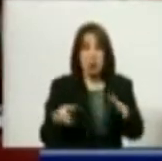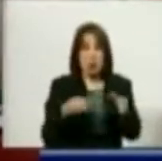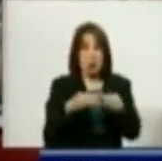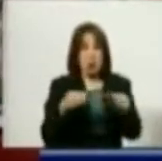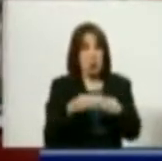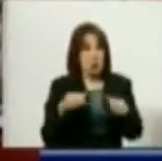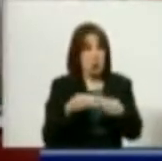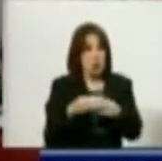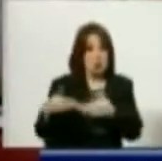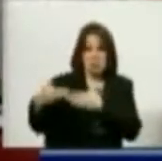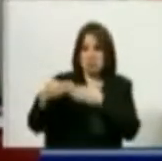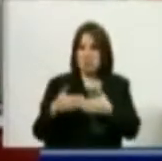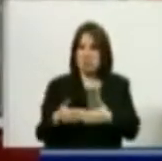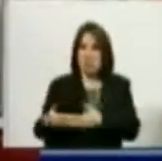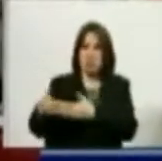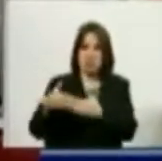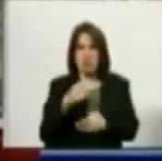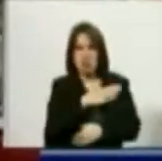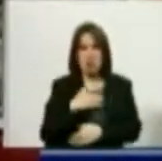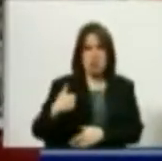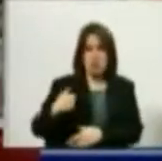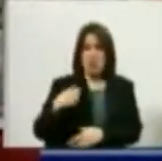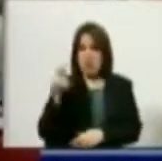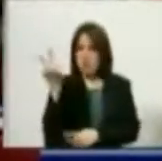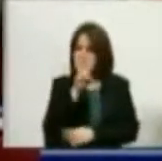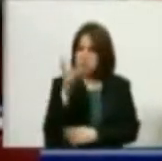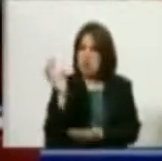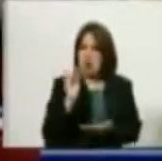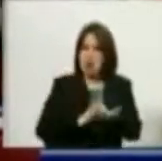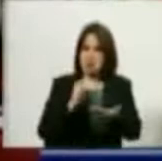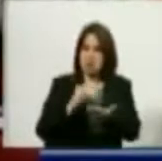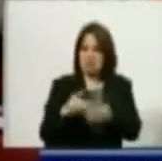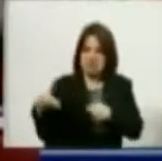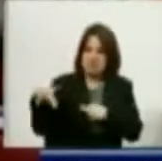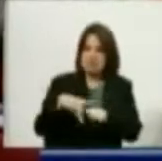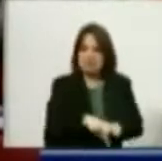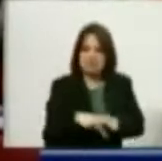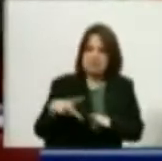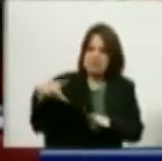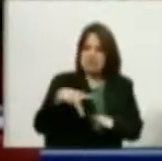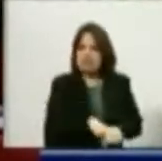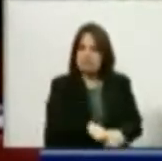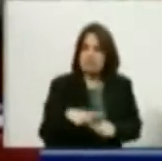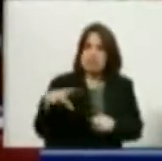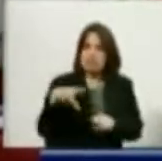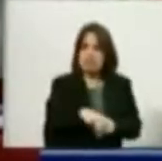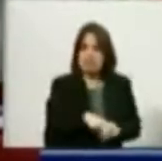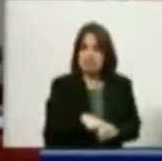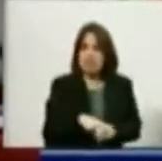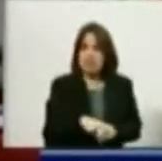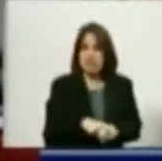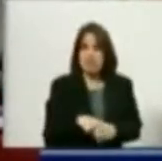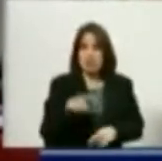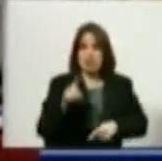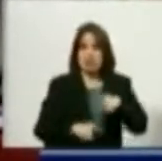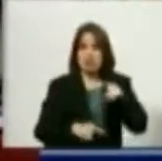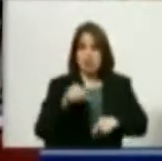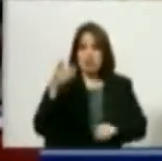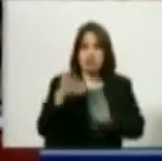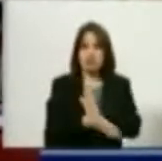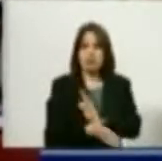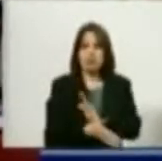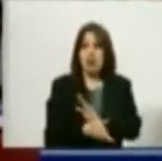que pretende convertir a Venezuela de nuevo en una colonia Ahí estamos enfrentados los dos